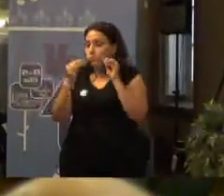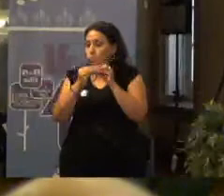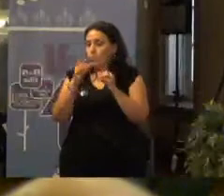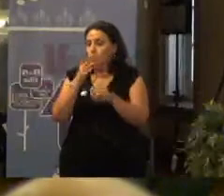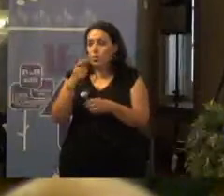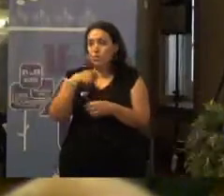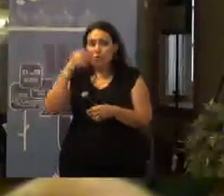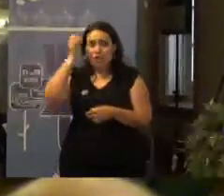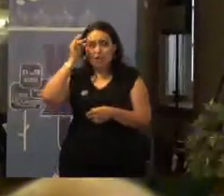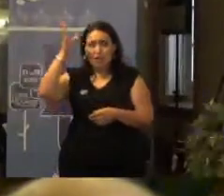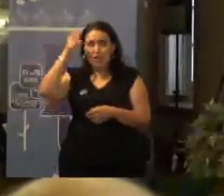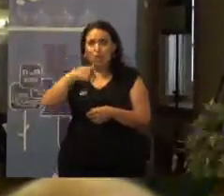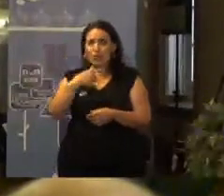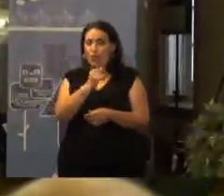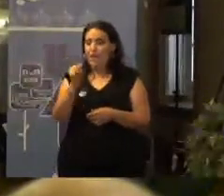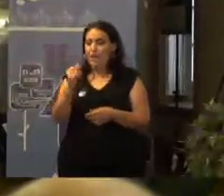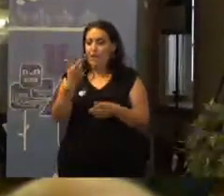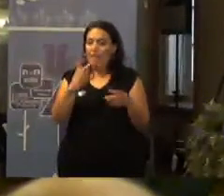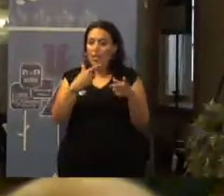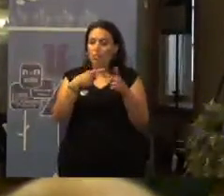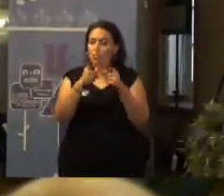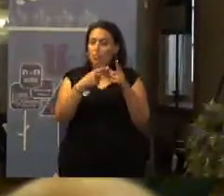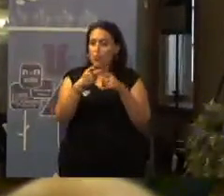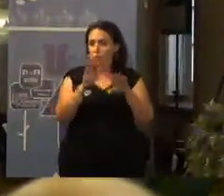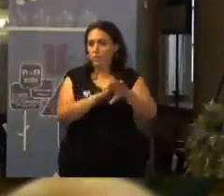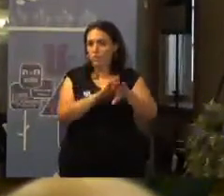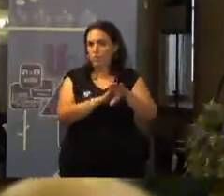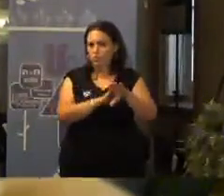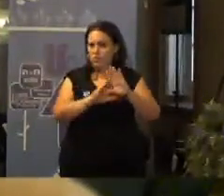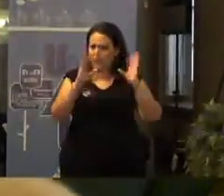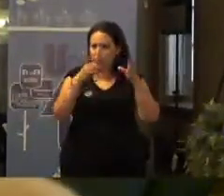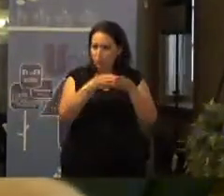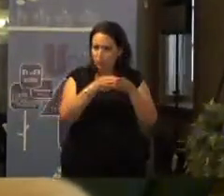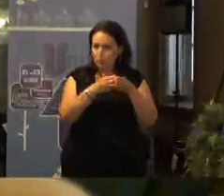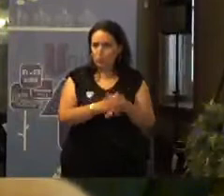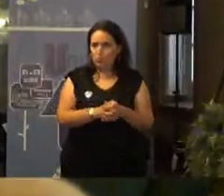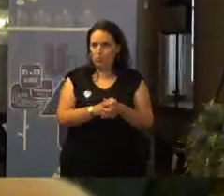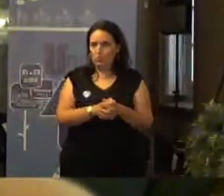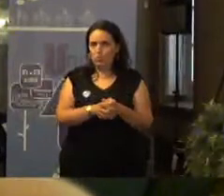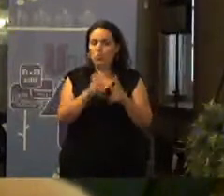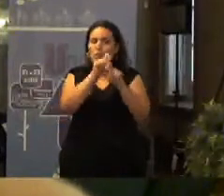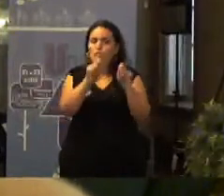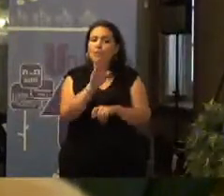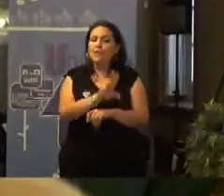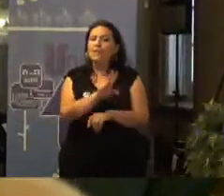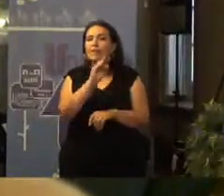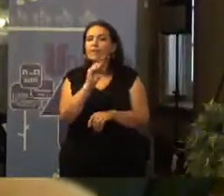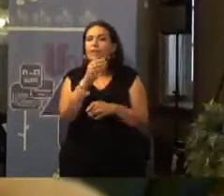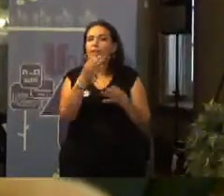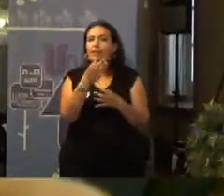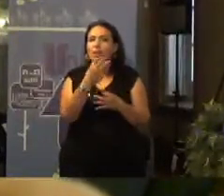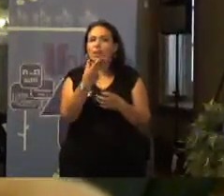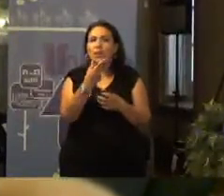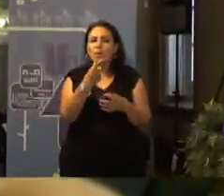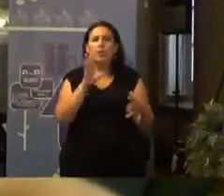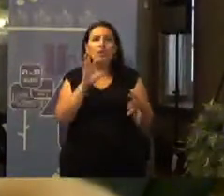idea que eu teño do que é o Bloco de Esquerda en canto constructo, non? En canto maneira de entender a